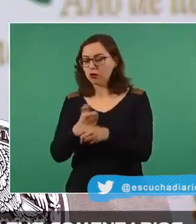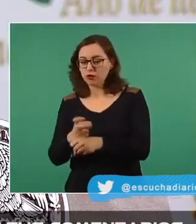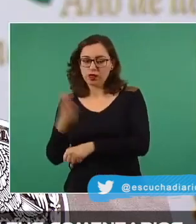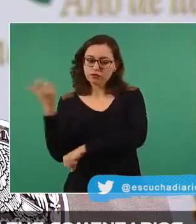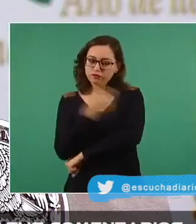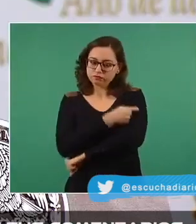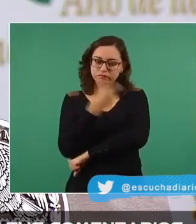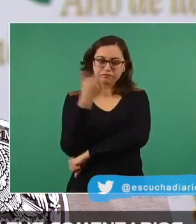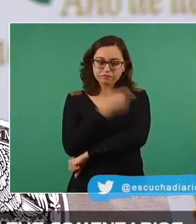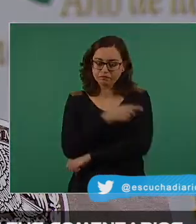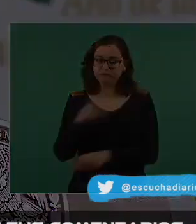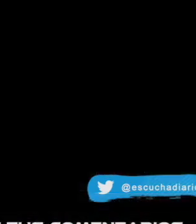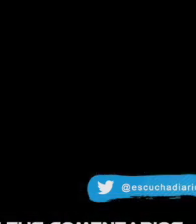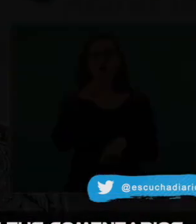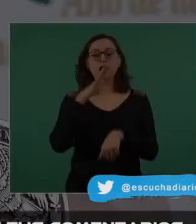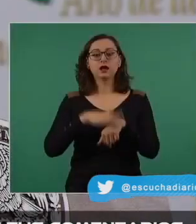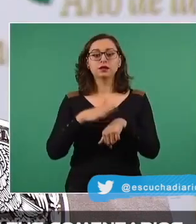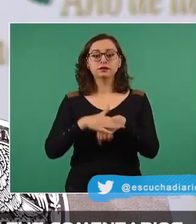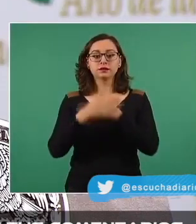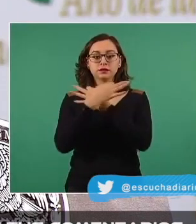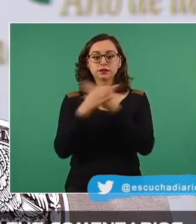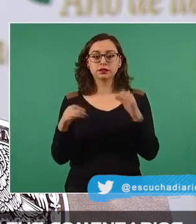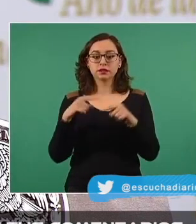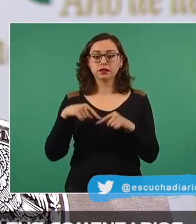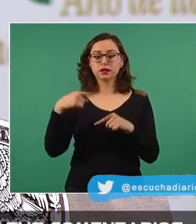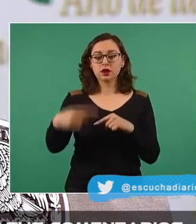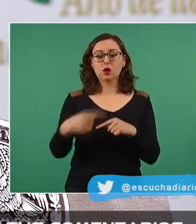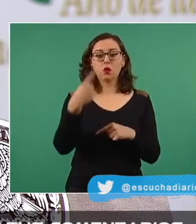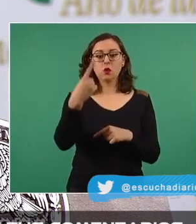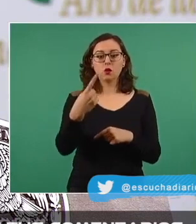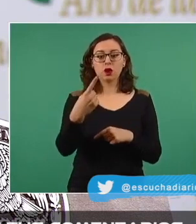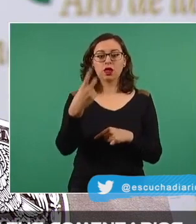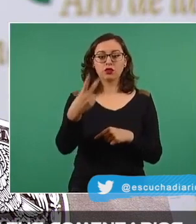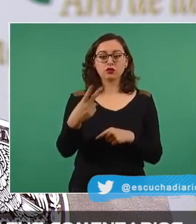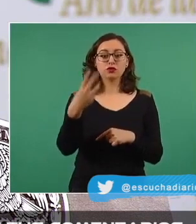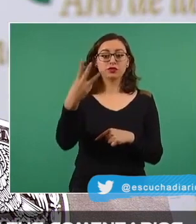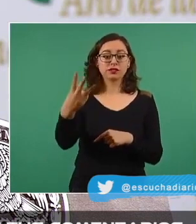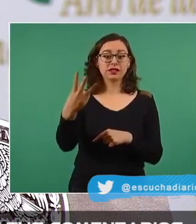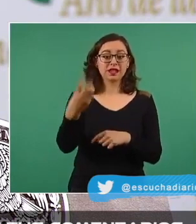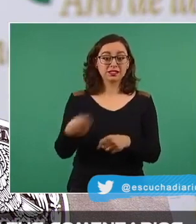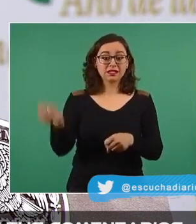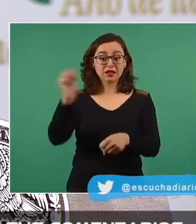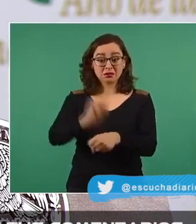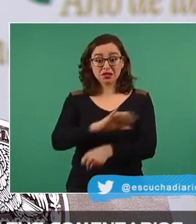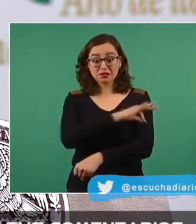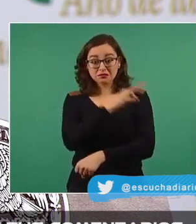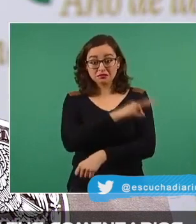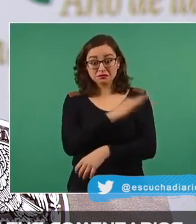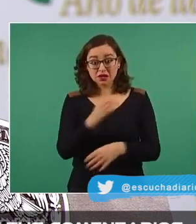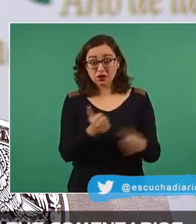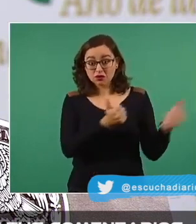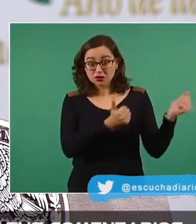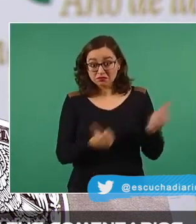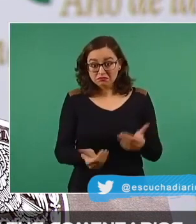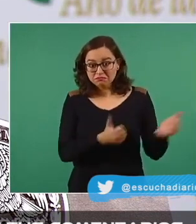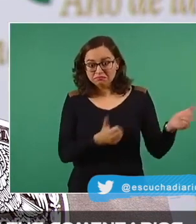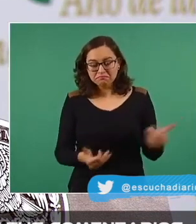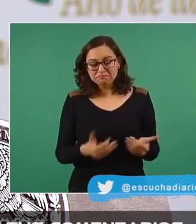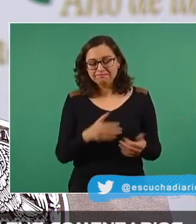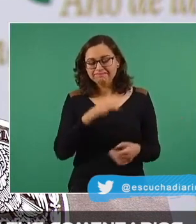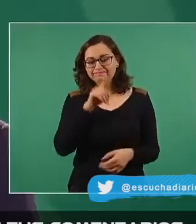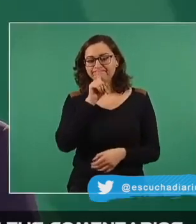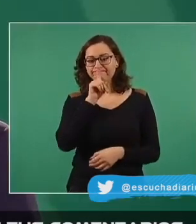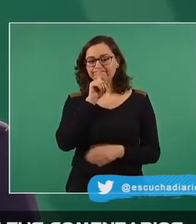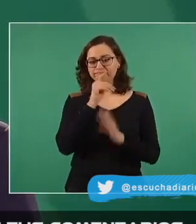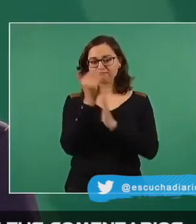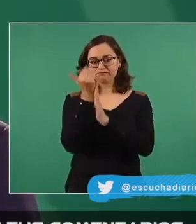biológicos contra kobe 19 de estas 1.750.000 corresponden en la primera entrega de vacuna moderna con